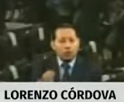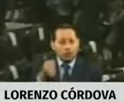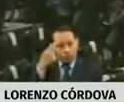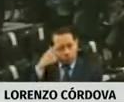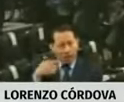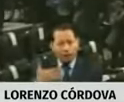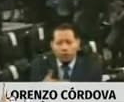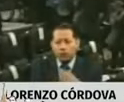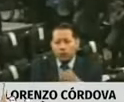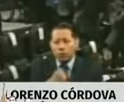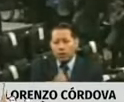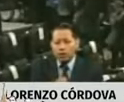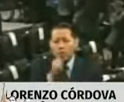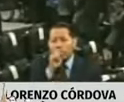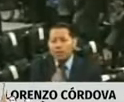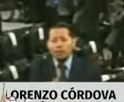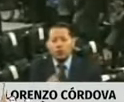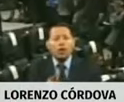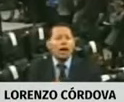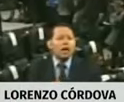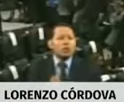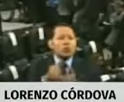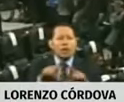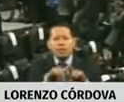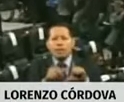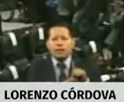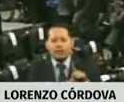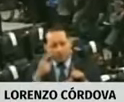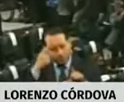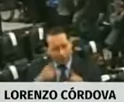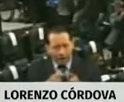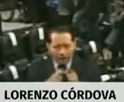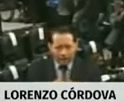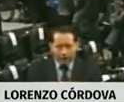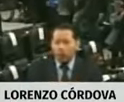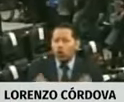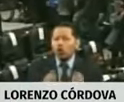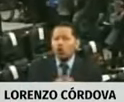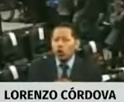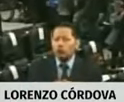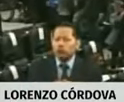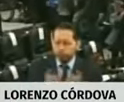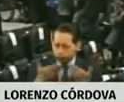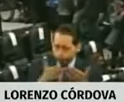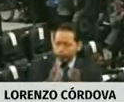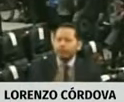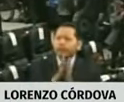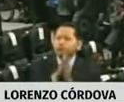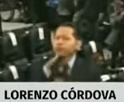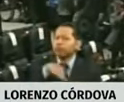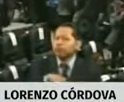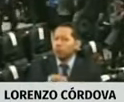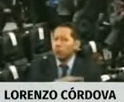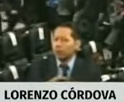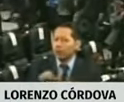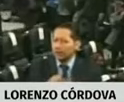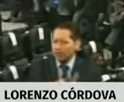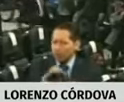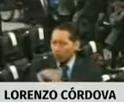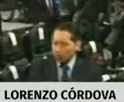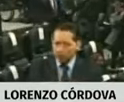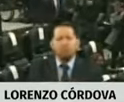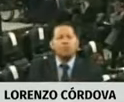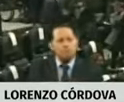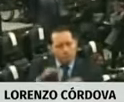año, mismos que permitirán al país seguir contando con una democracia funcional y un sistema electoral eficiente, profesional